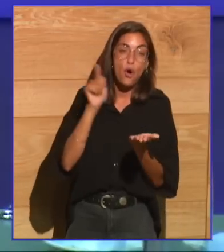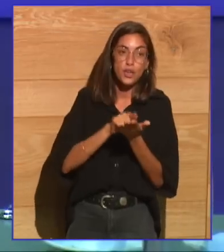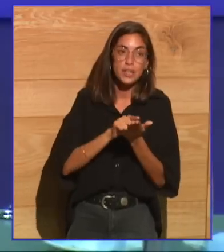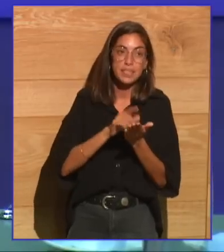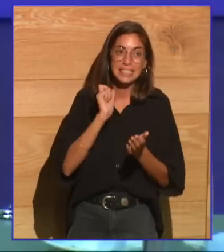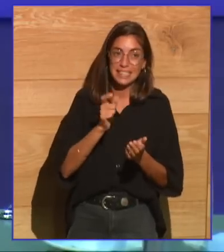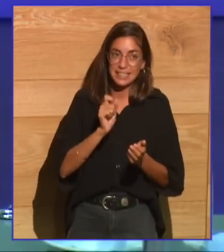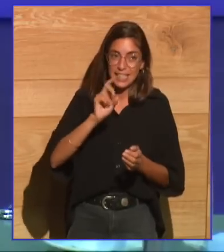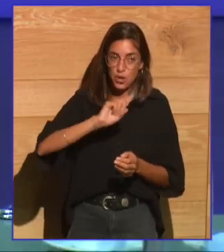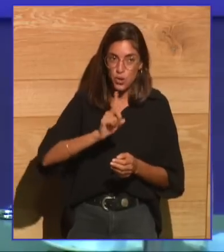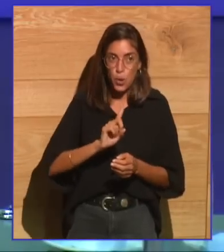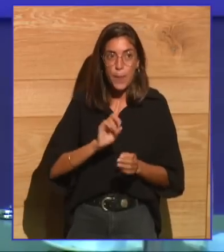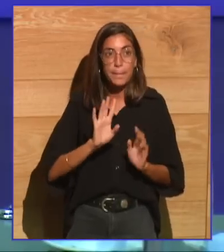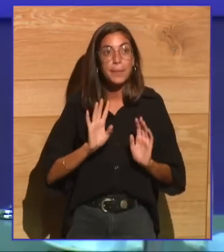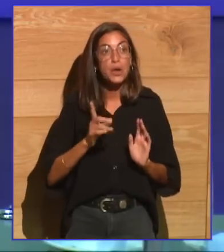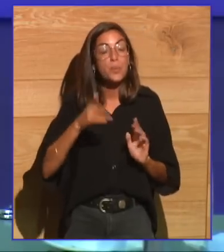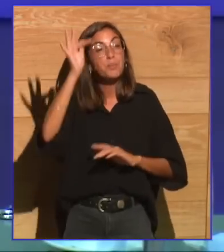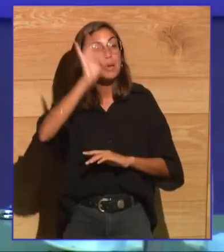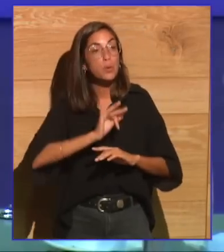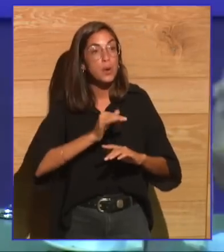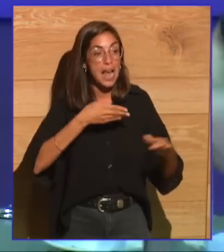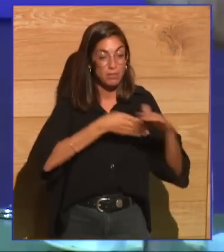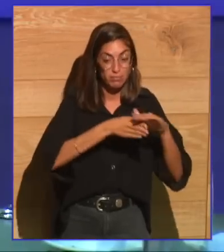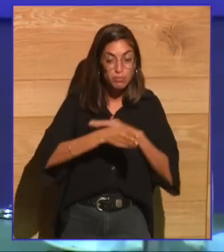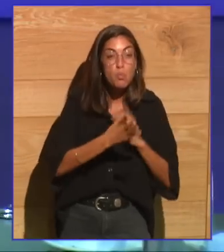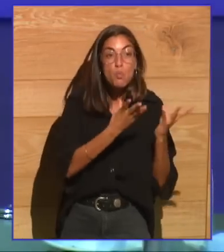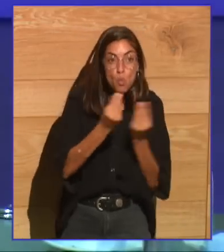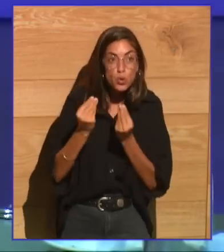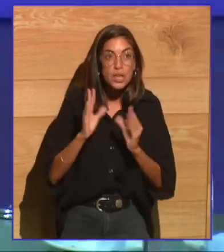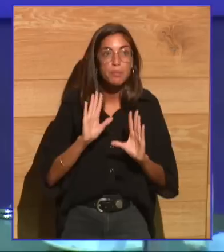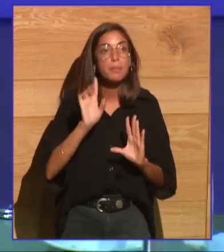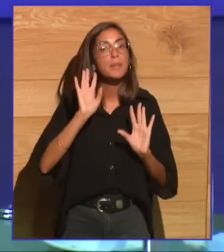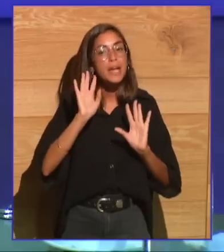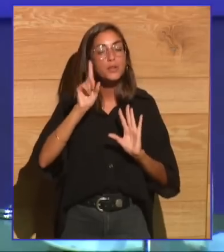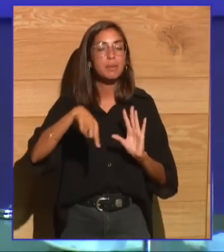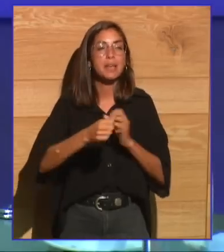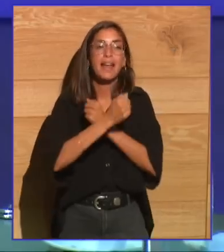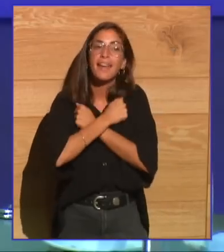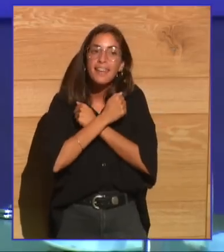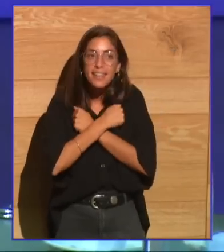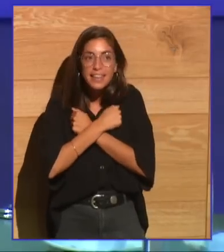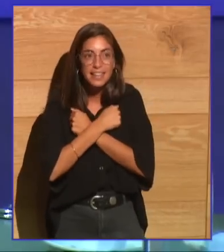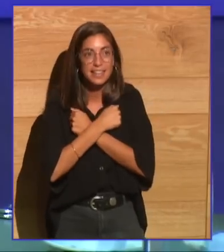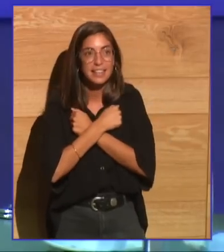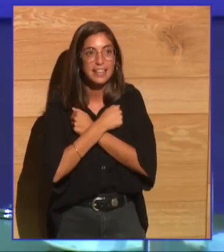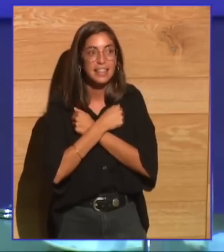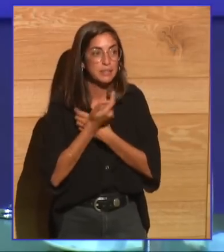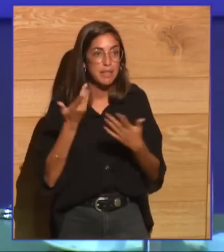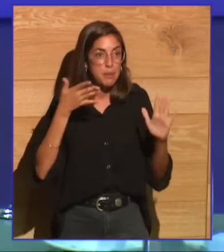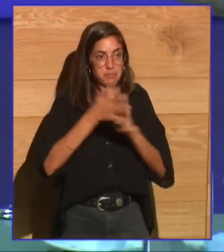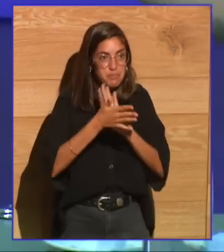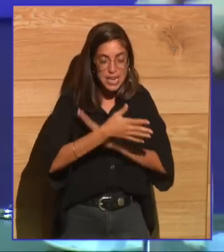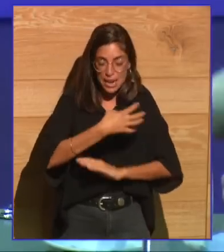eso una película muy taquillera pero una película querida o sea la película que le gusta el sesgo del grado no es explicable